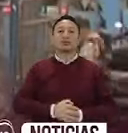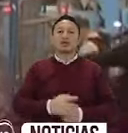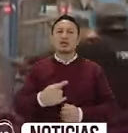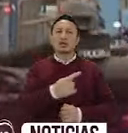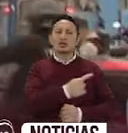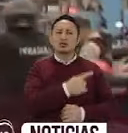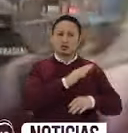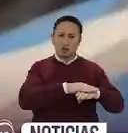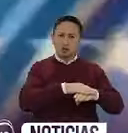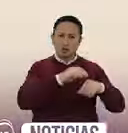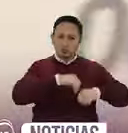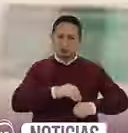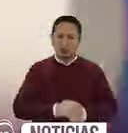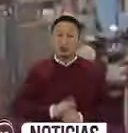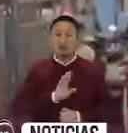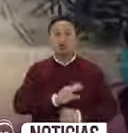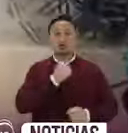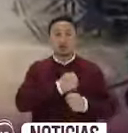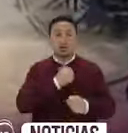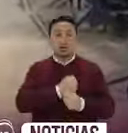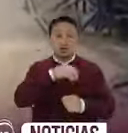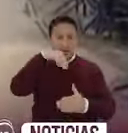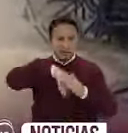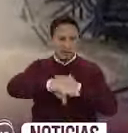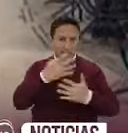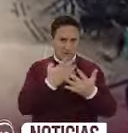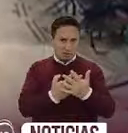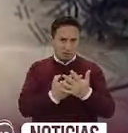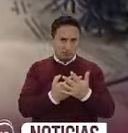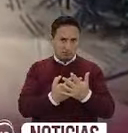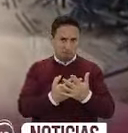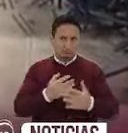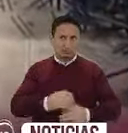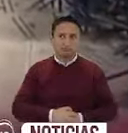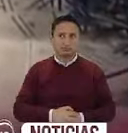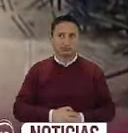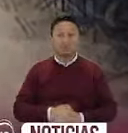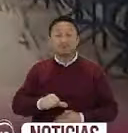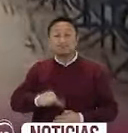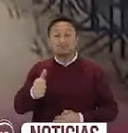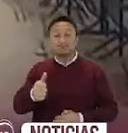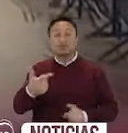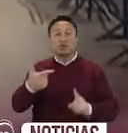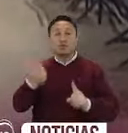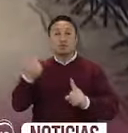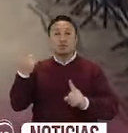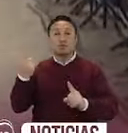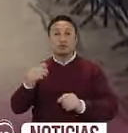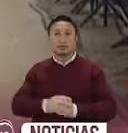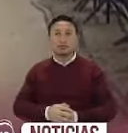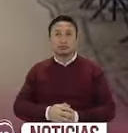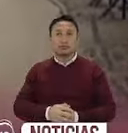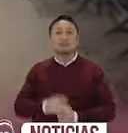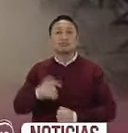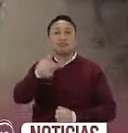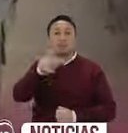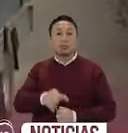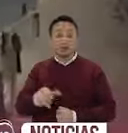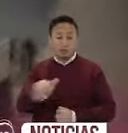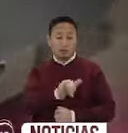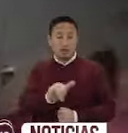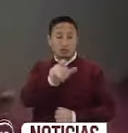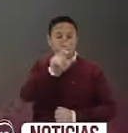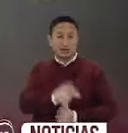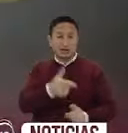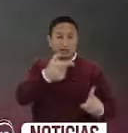está relacionado con sus labores en el sistema penitenciario. Otros hechos de violencia también se han registrado en contra de funcionarios del